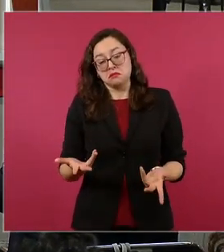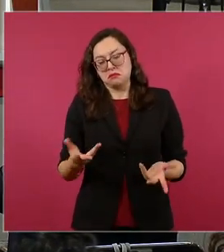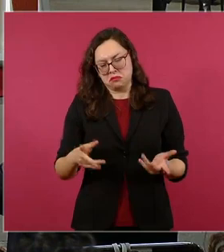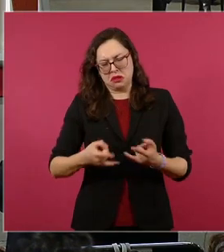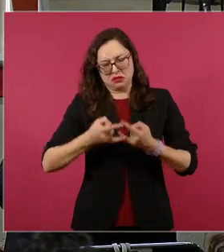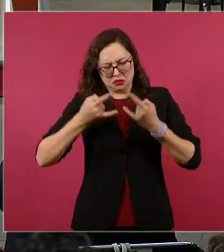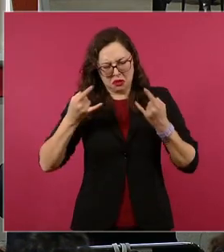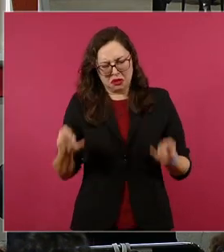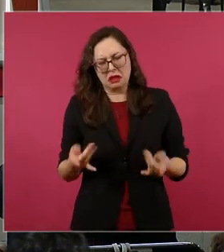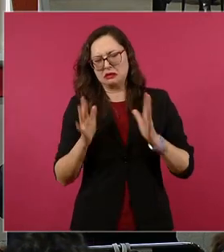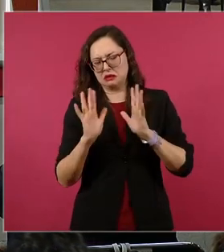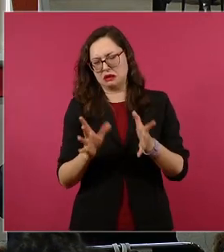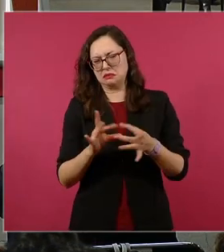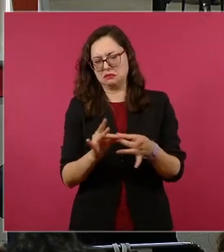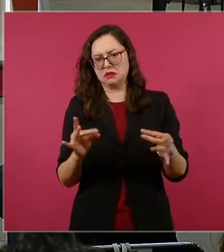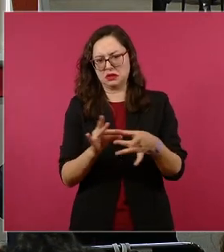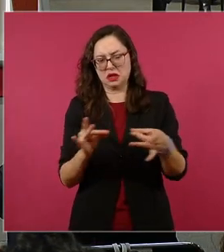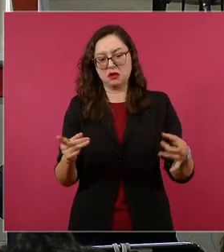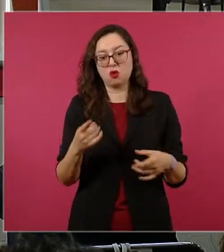varias veces,